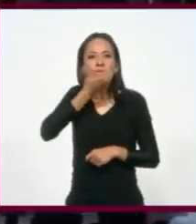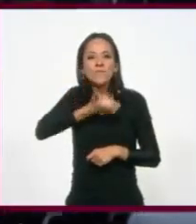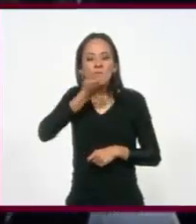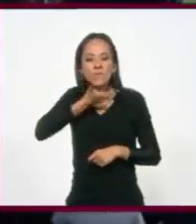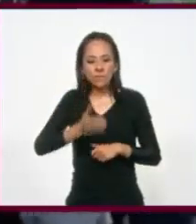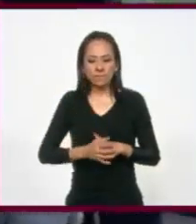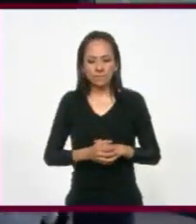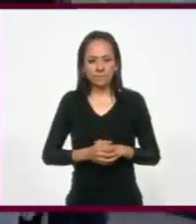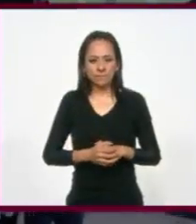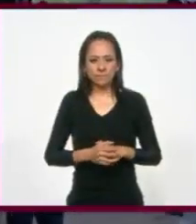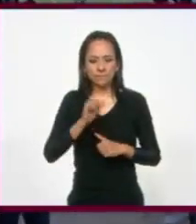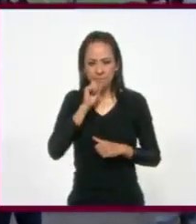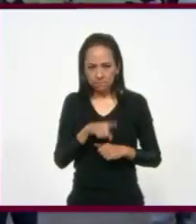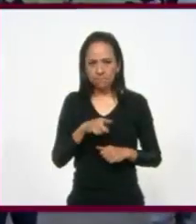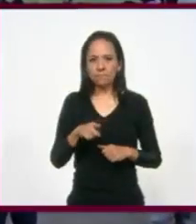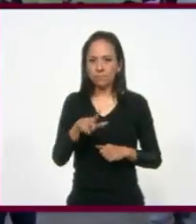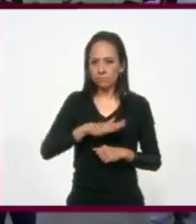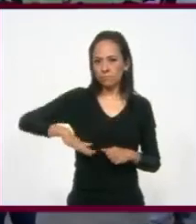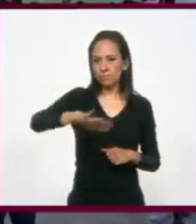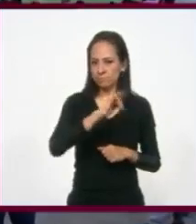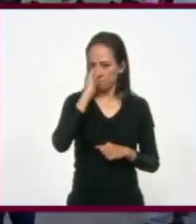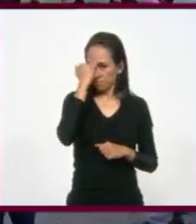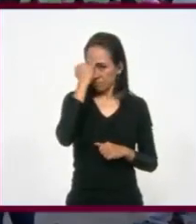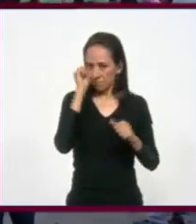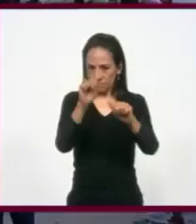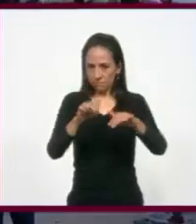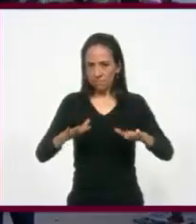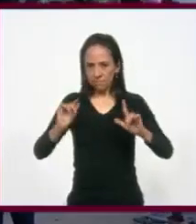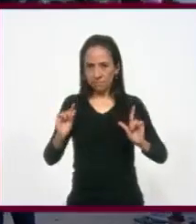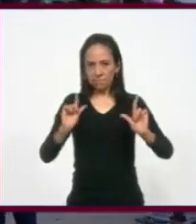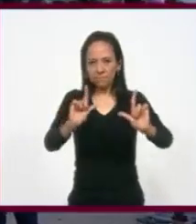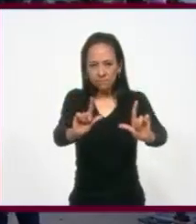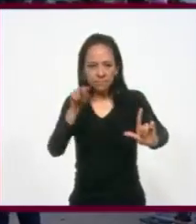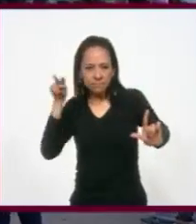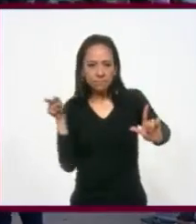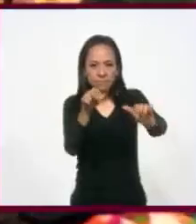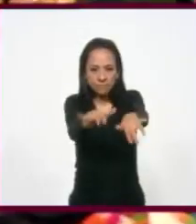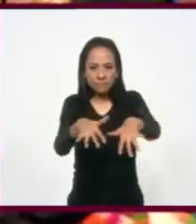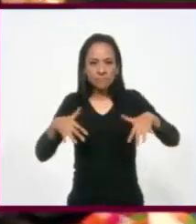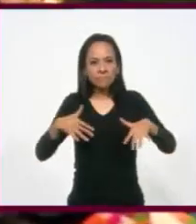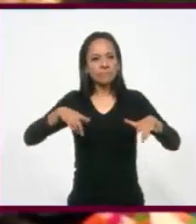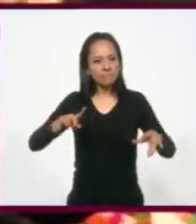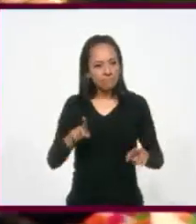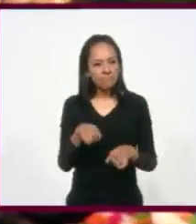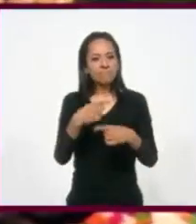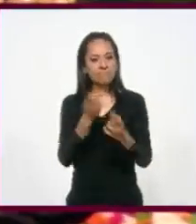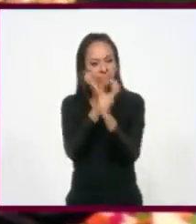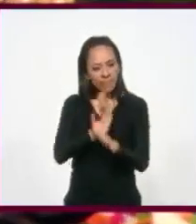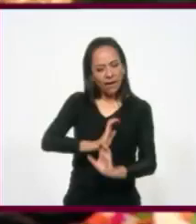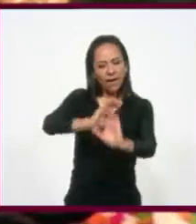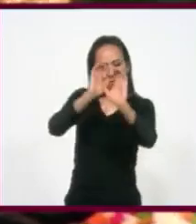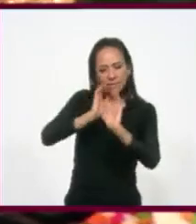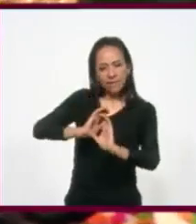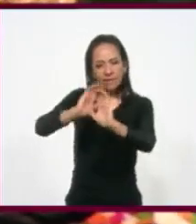La proyección de videos del entorno hindú al fondo del escenario de pronto empata con el caserío guanajuatense, al tiempo que los cantos